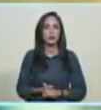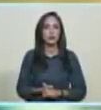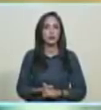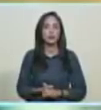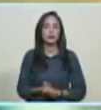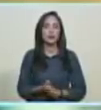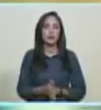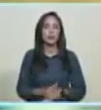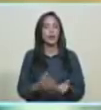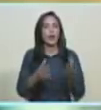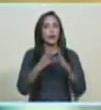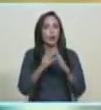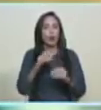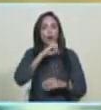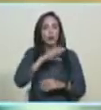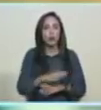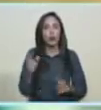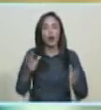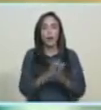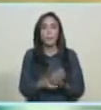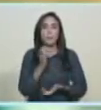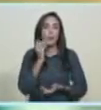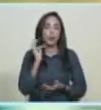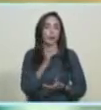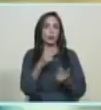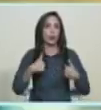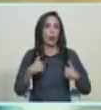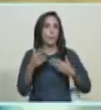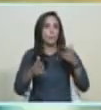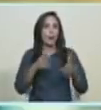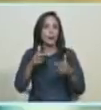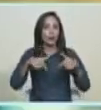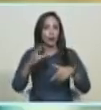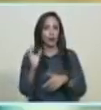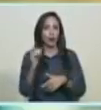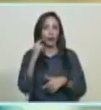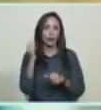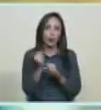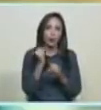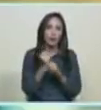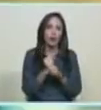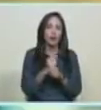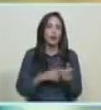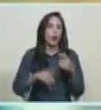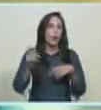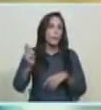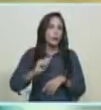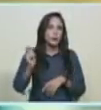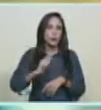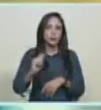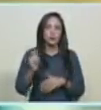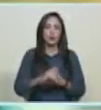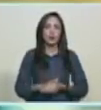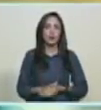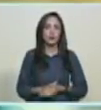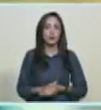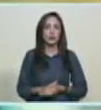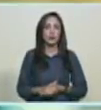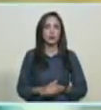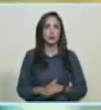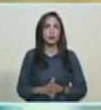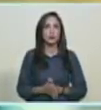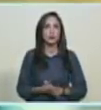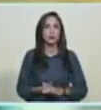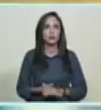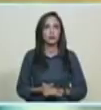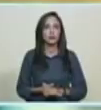Mi caja de ahorro histórico ha sido la del Metro de Caracas. Ahí yo cada 6 meses estaba como un, ¿cómo es